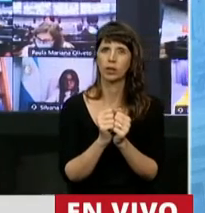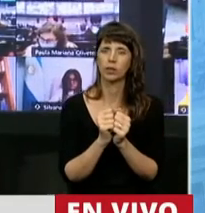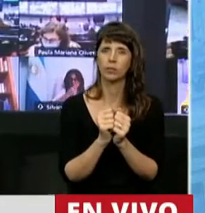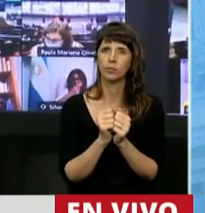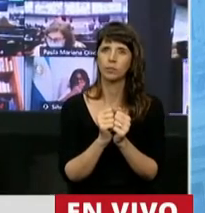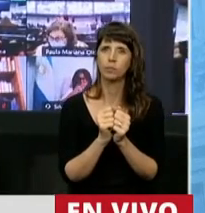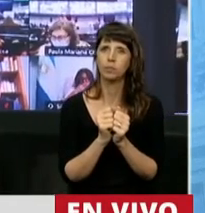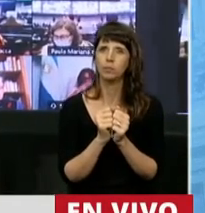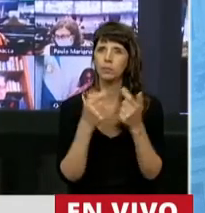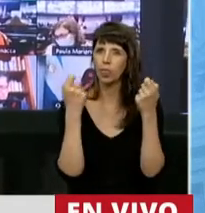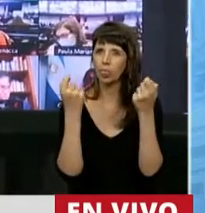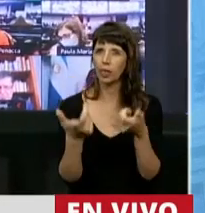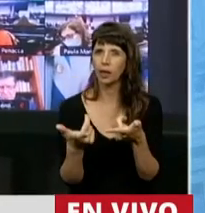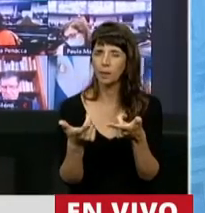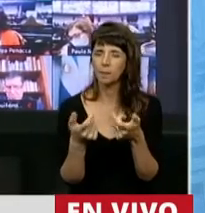brinde